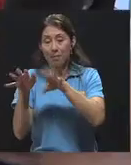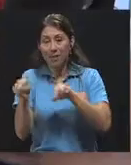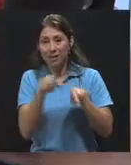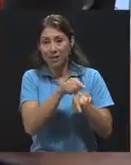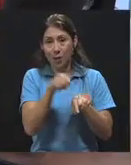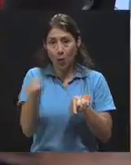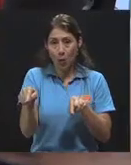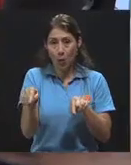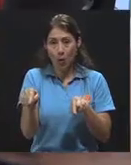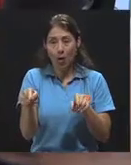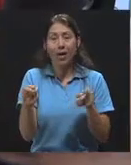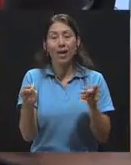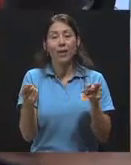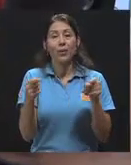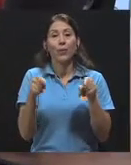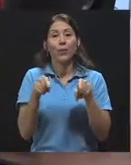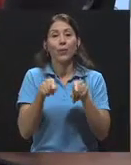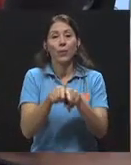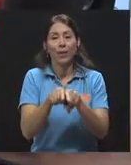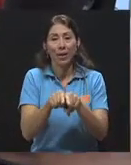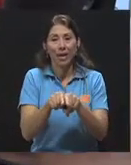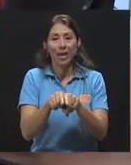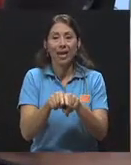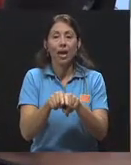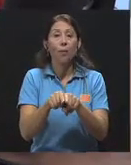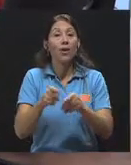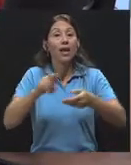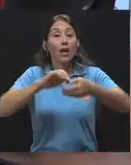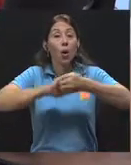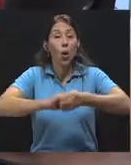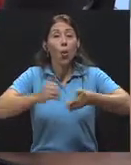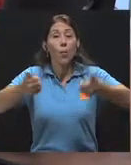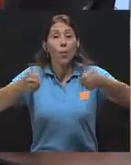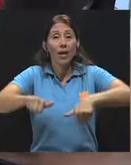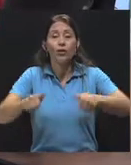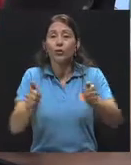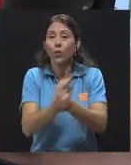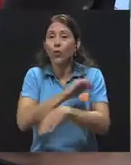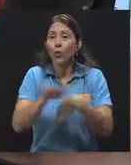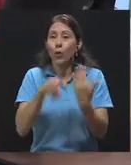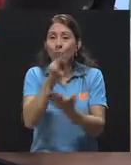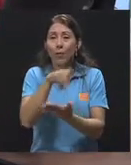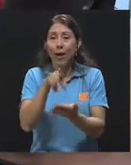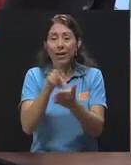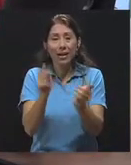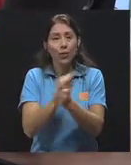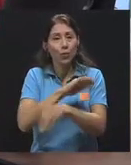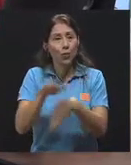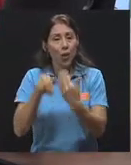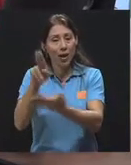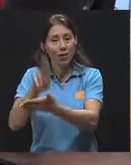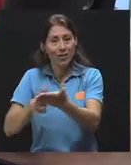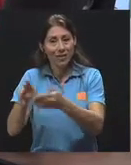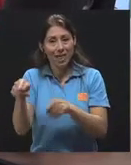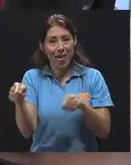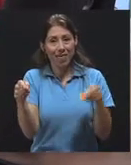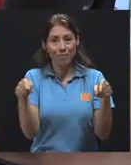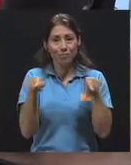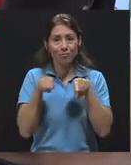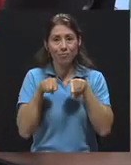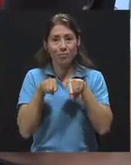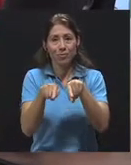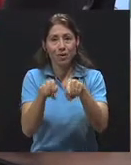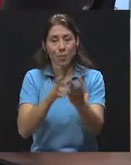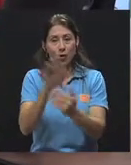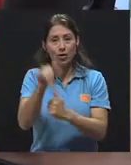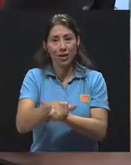naturalmente cercanas al CETAF, porque el convenio es entre todo el parque y toda la universidad y desarrollamos varios proyectos. Sentimos